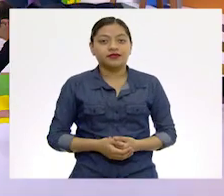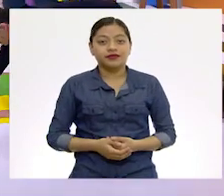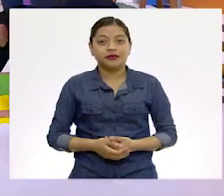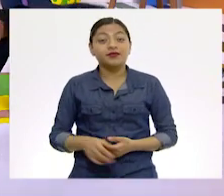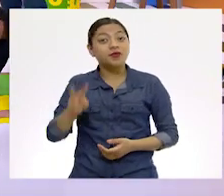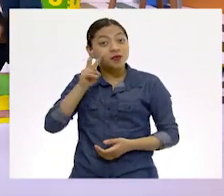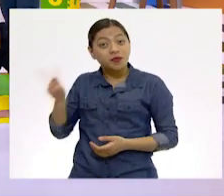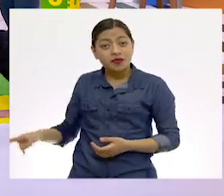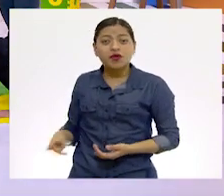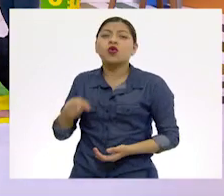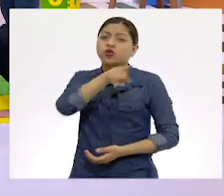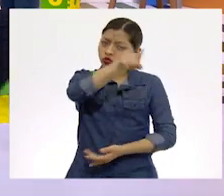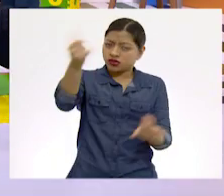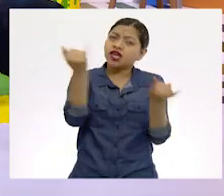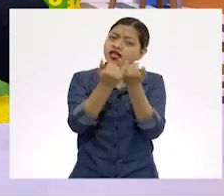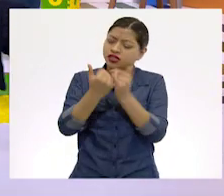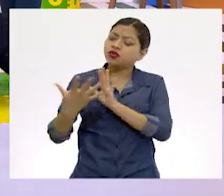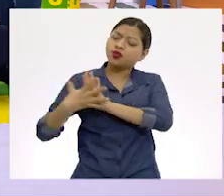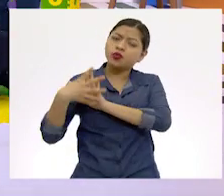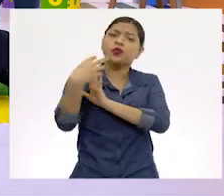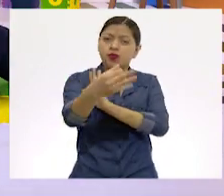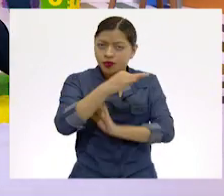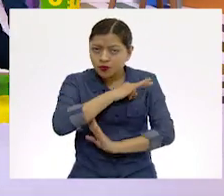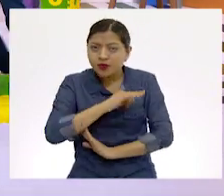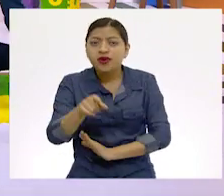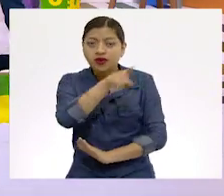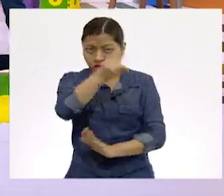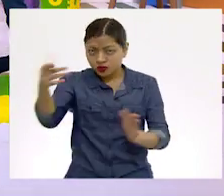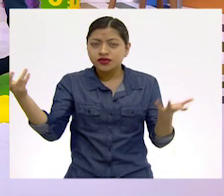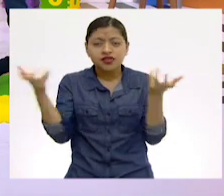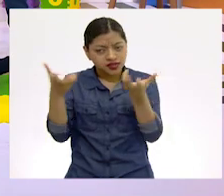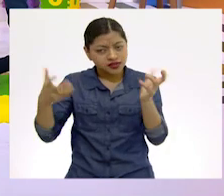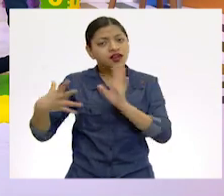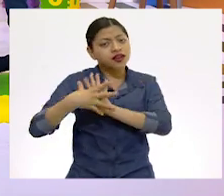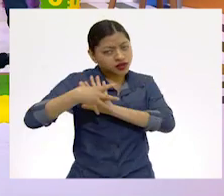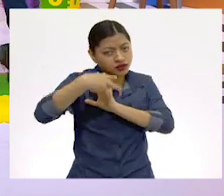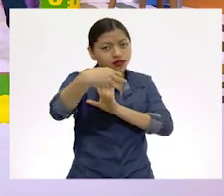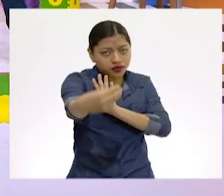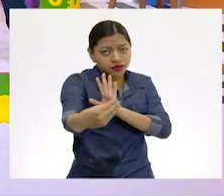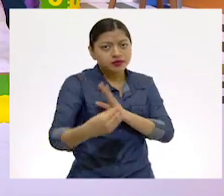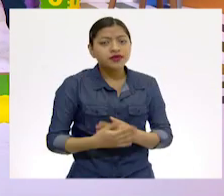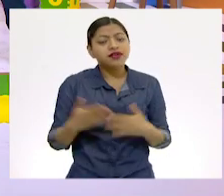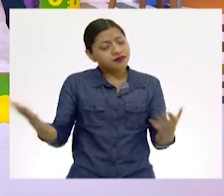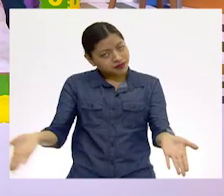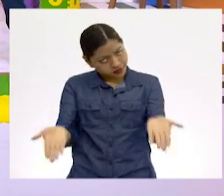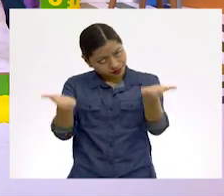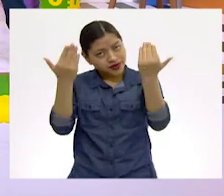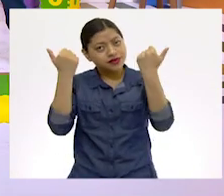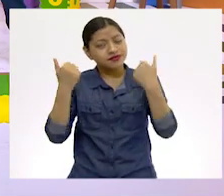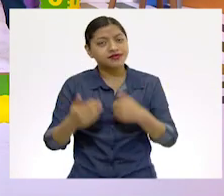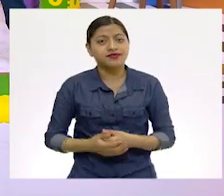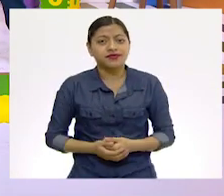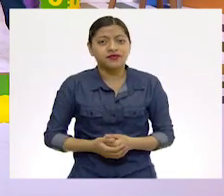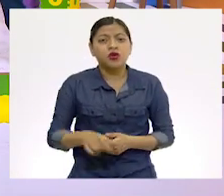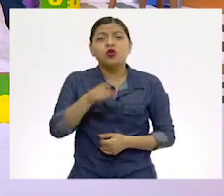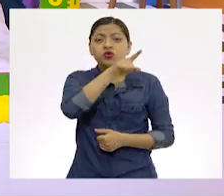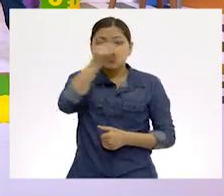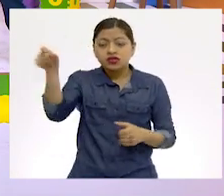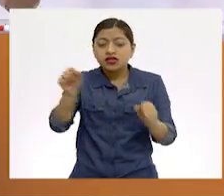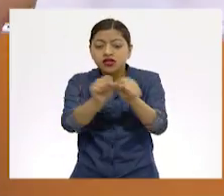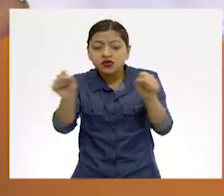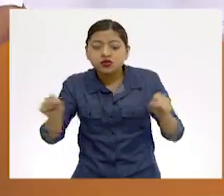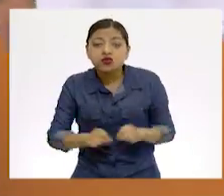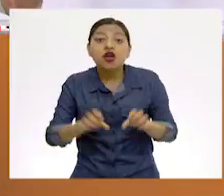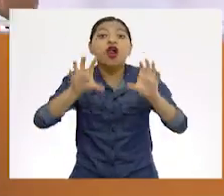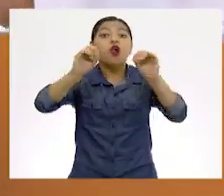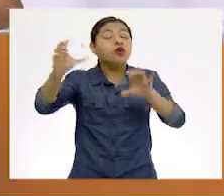¿Vieron? Y pueden hacerlo en casa también. Ayúdenos en casa ustedes también. Si anímense a reptar, pueden hacerlo ahí en la sala o en